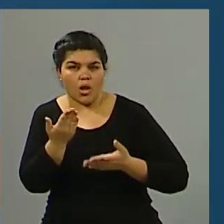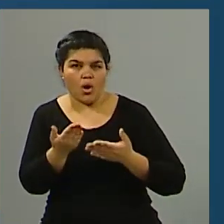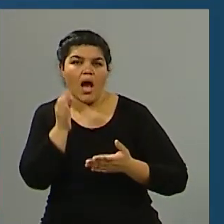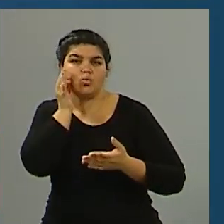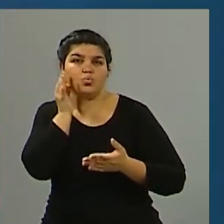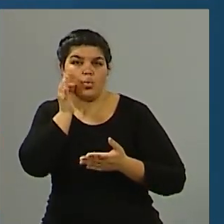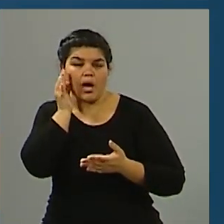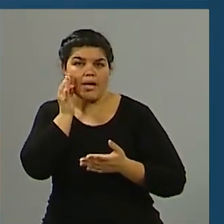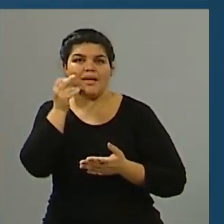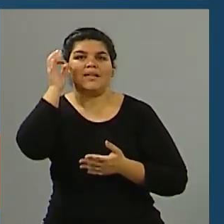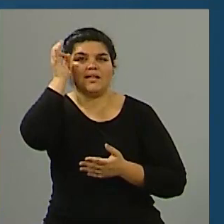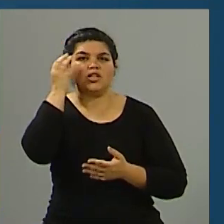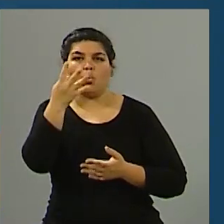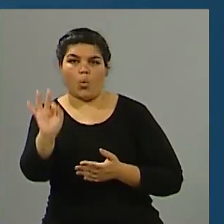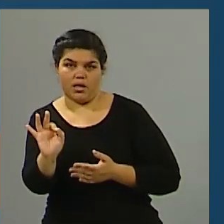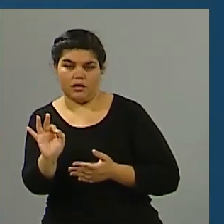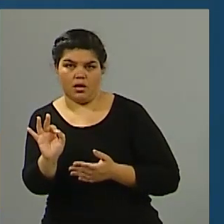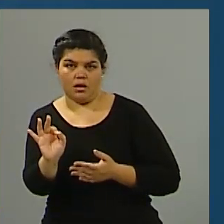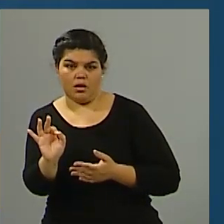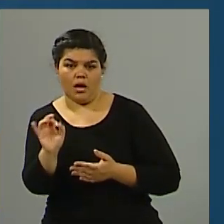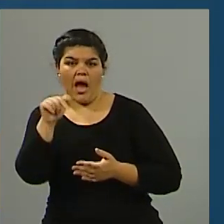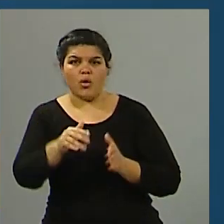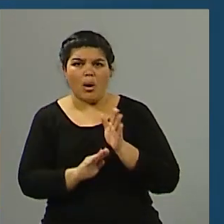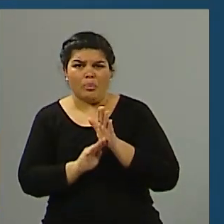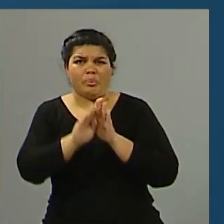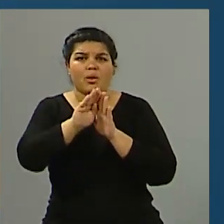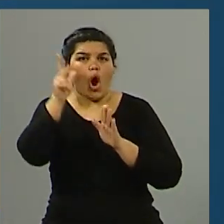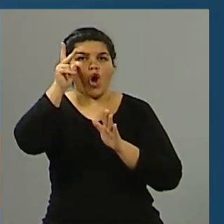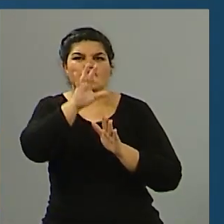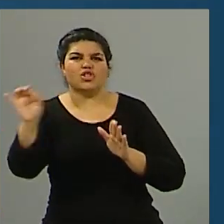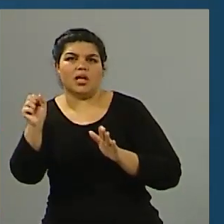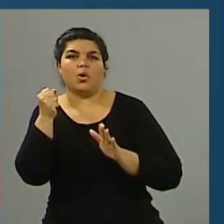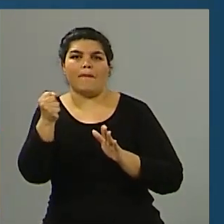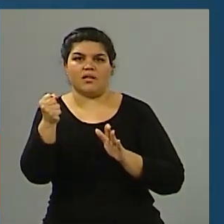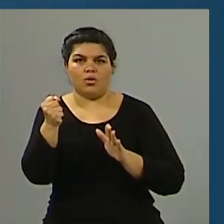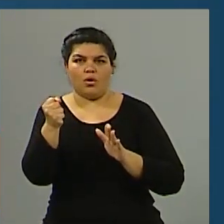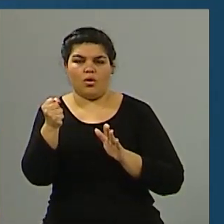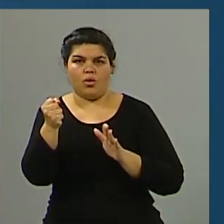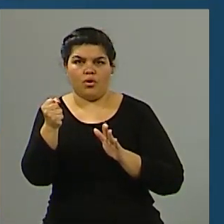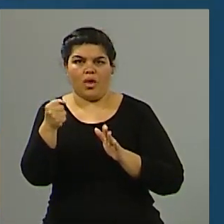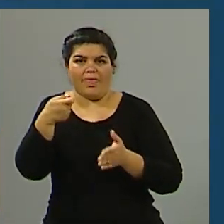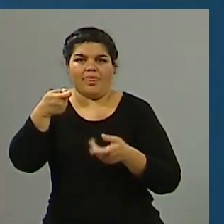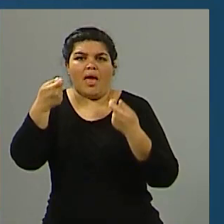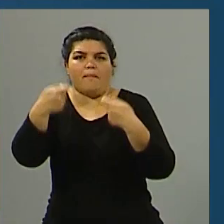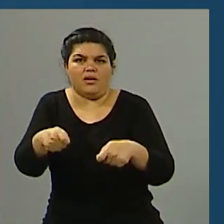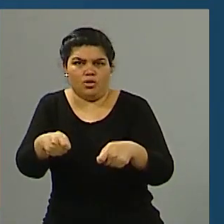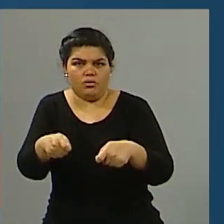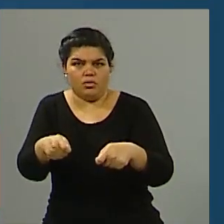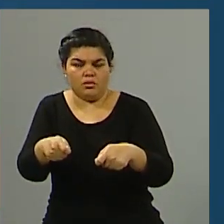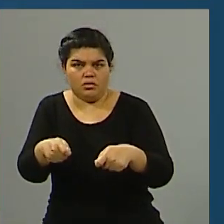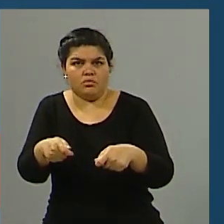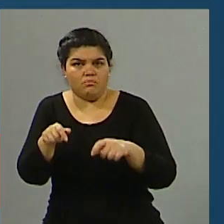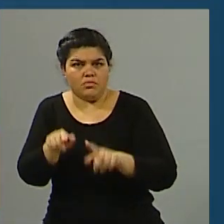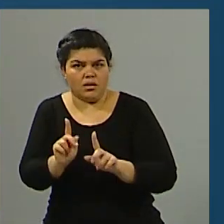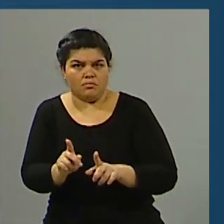340 pesos. Hoy nos cuesta 800 pesos de costo. Claro. Es mucho